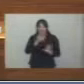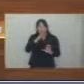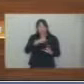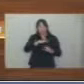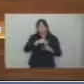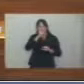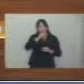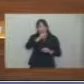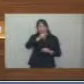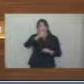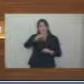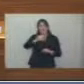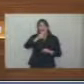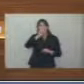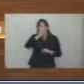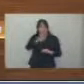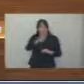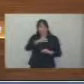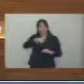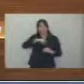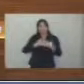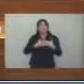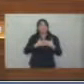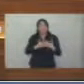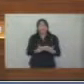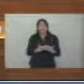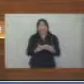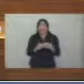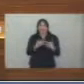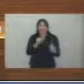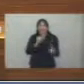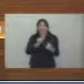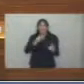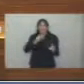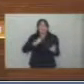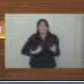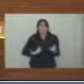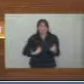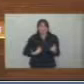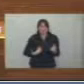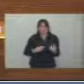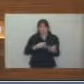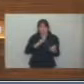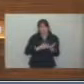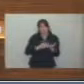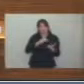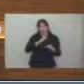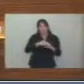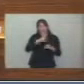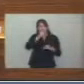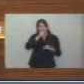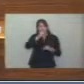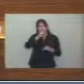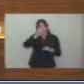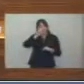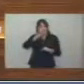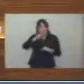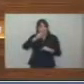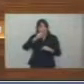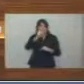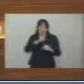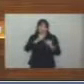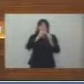2014 mantenemos la misma voluntad de diálogo que teníamos para elaborar el presupuesto del 2013, la misma, y